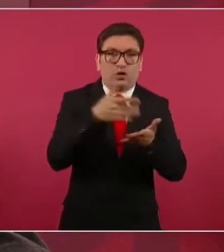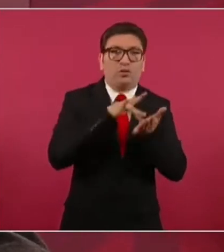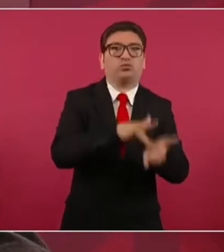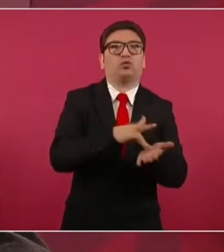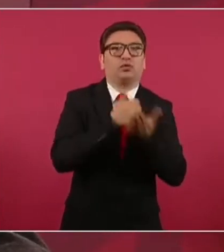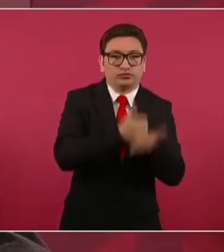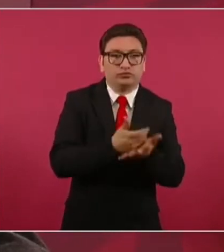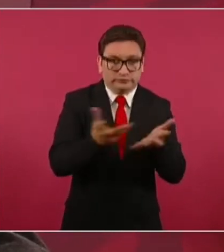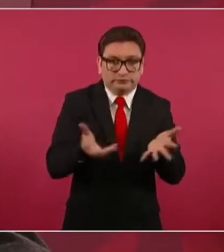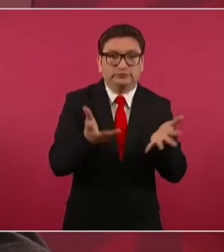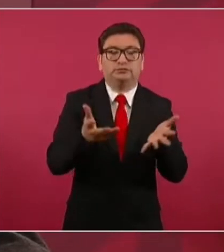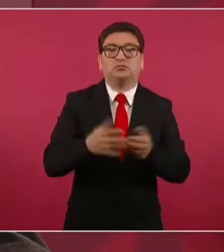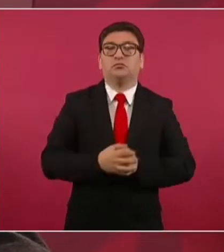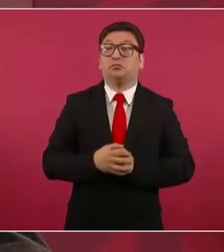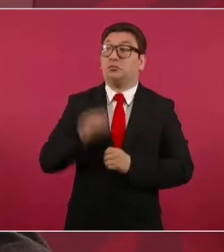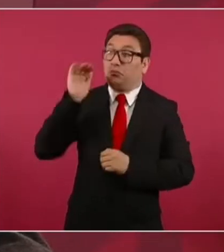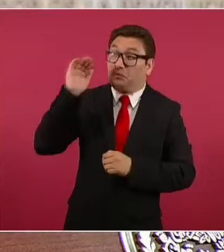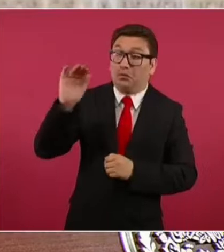No funcionó.